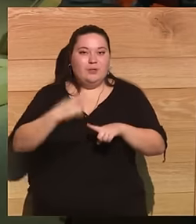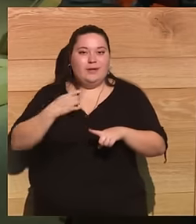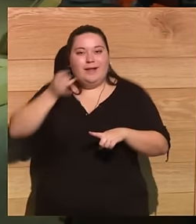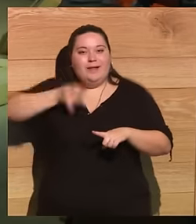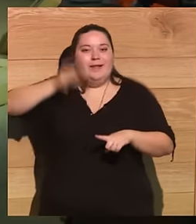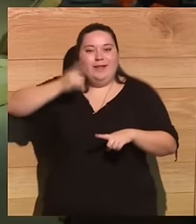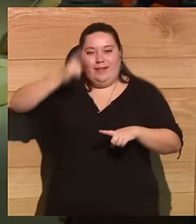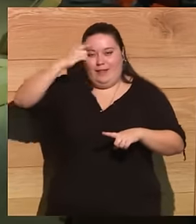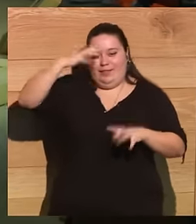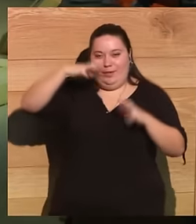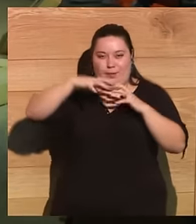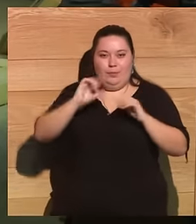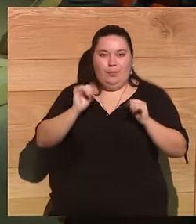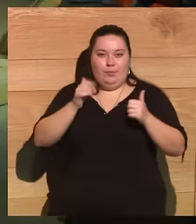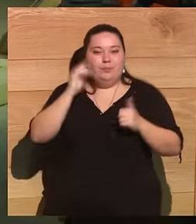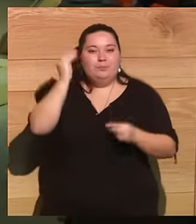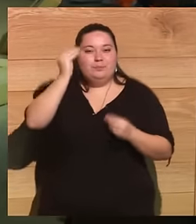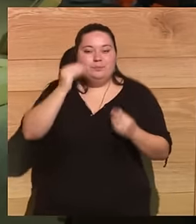del cerebro,